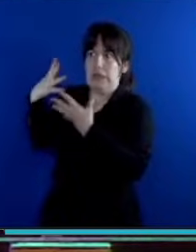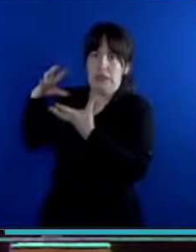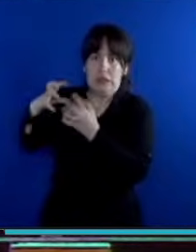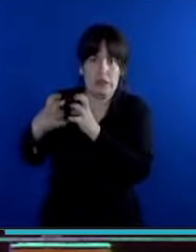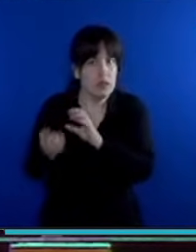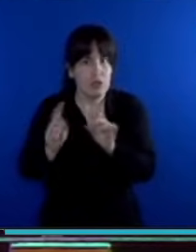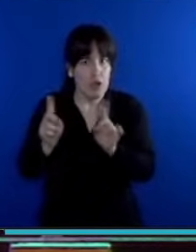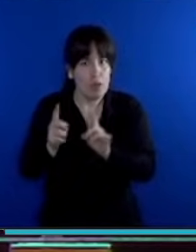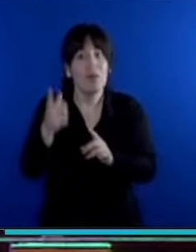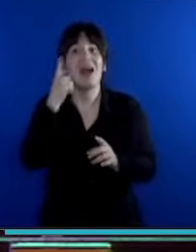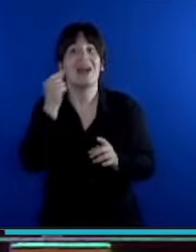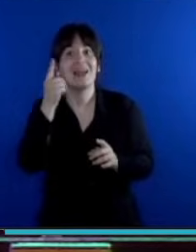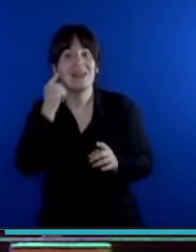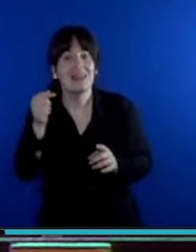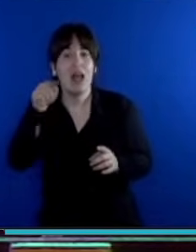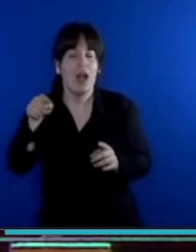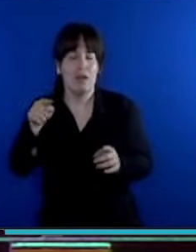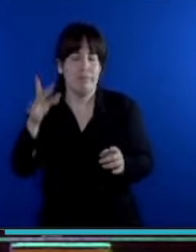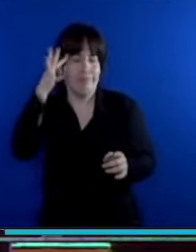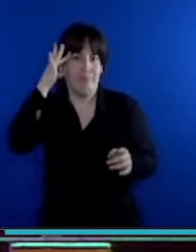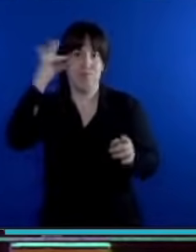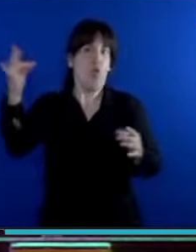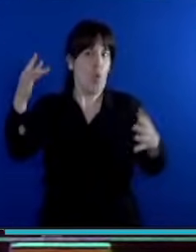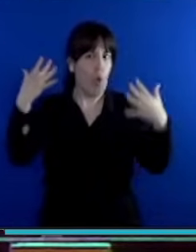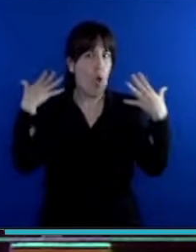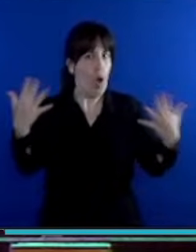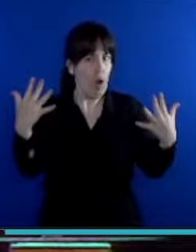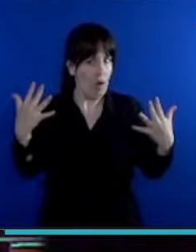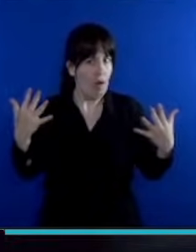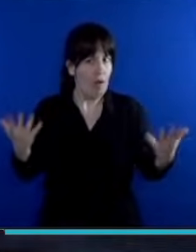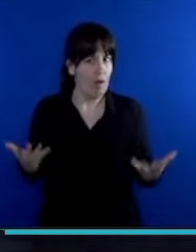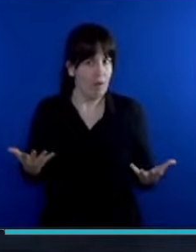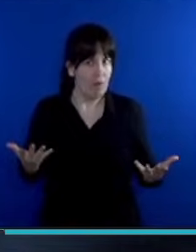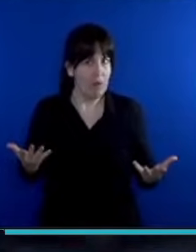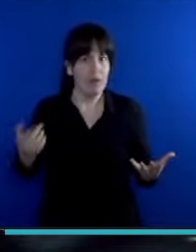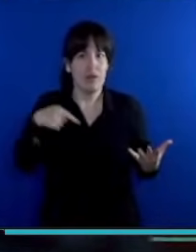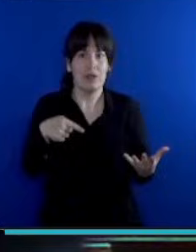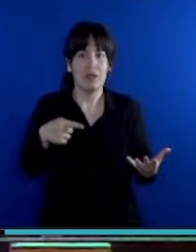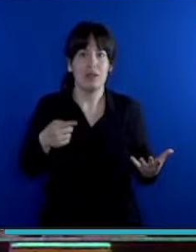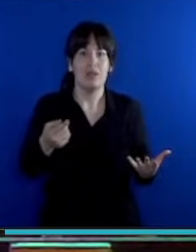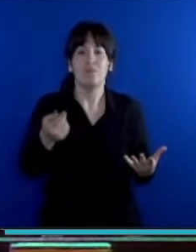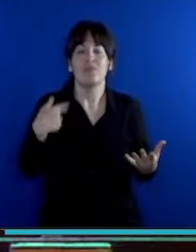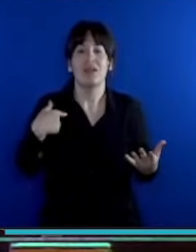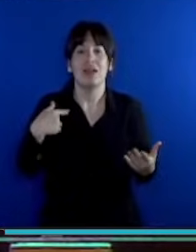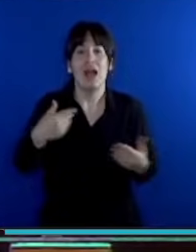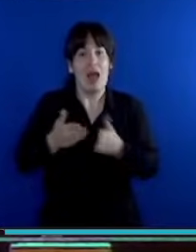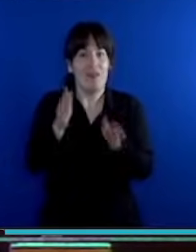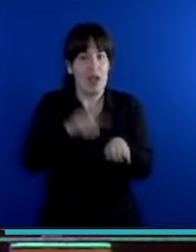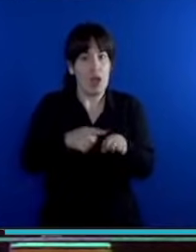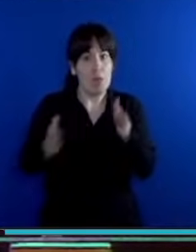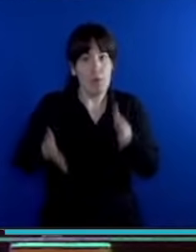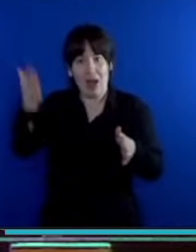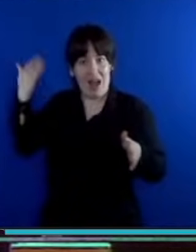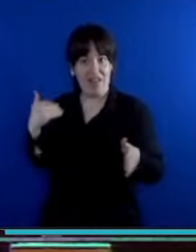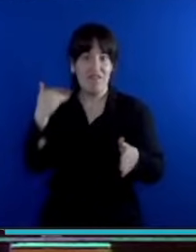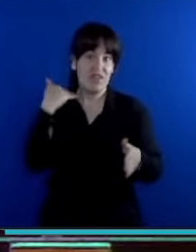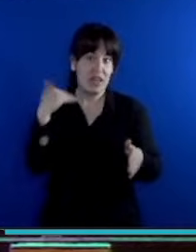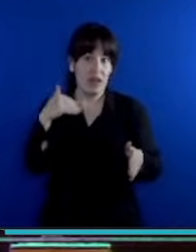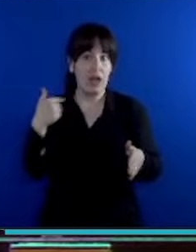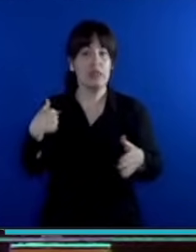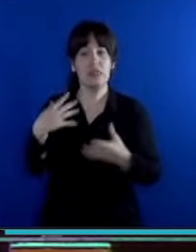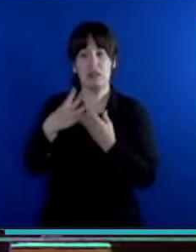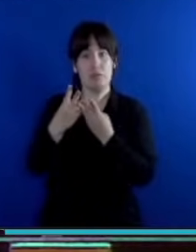aquí Kicillof rompe un récord, señor presidente. Durante la época de Vidal terminó su